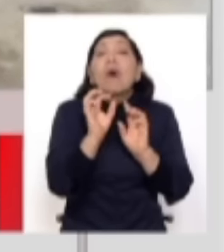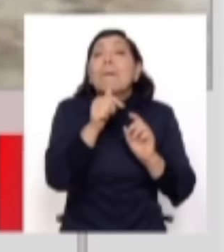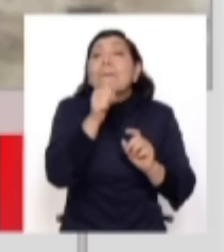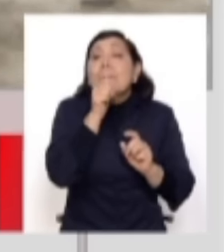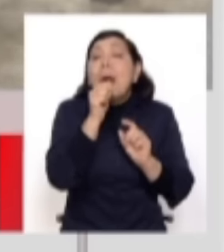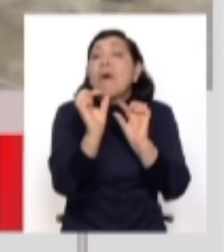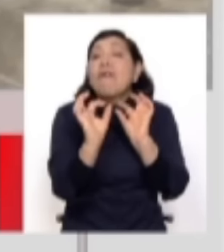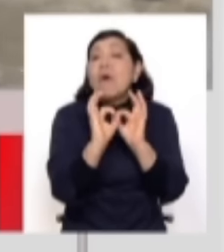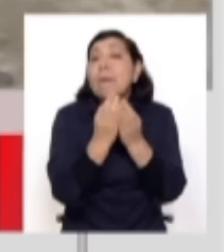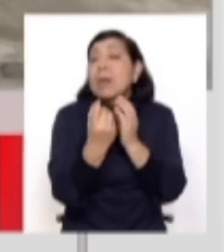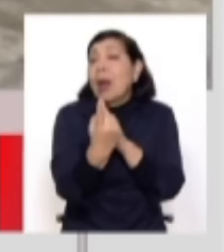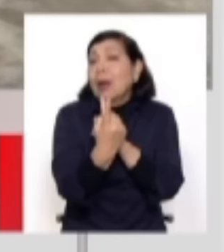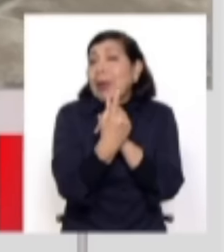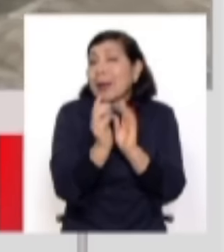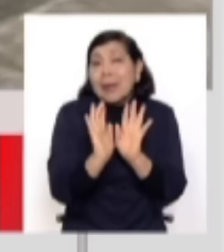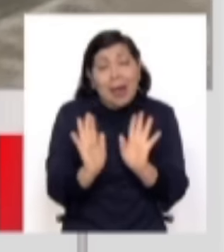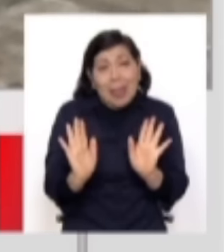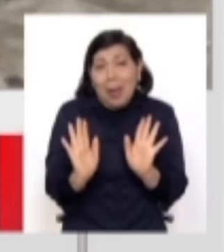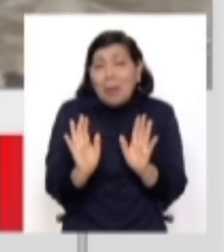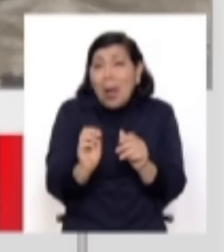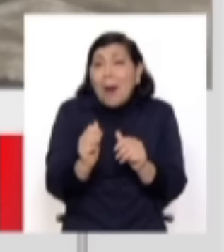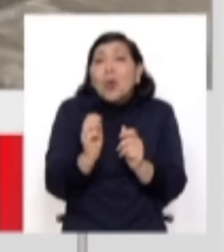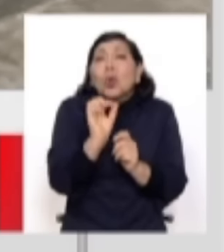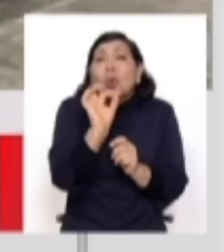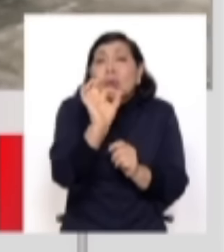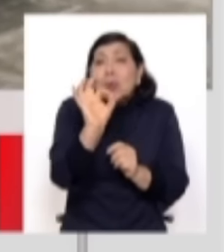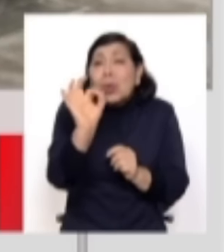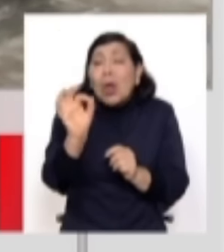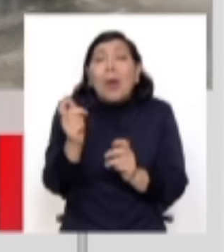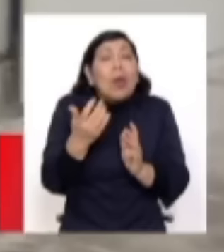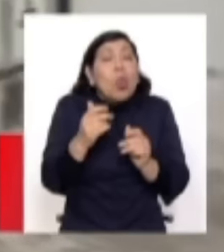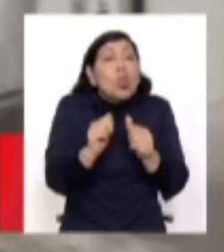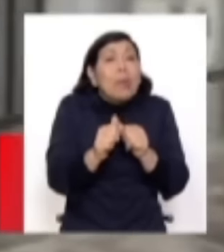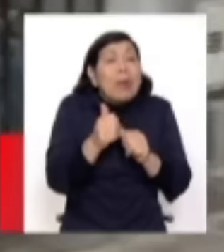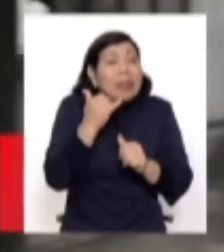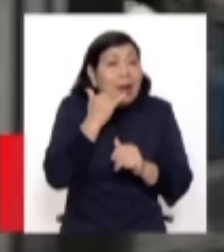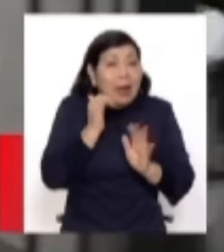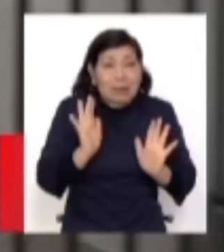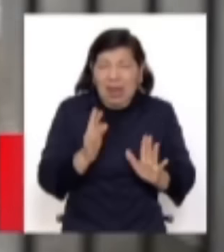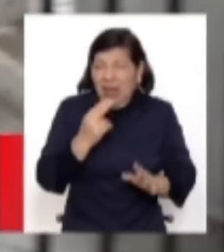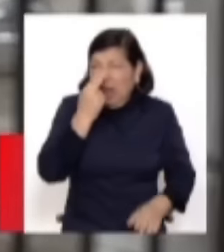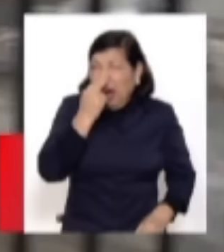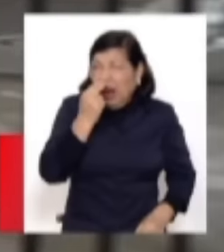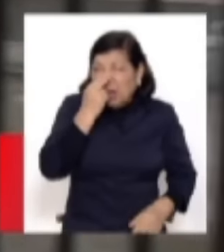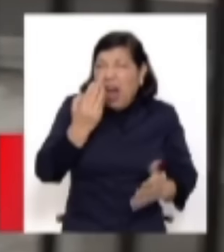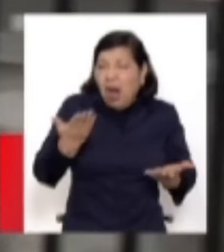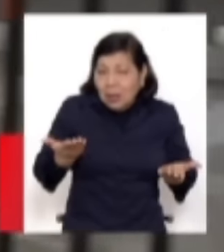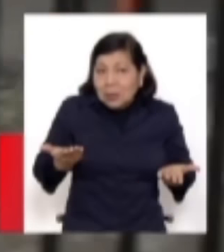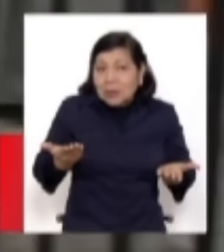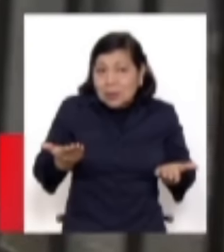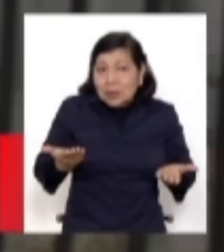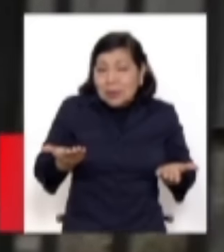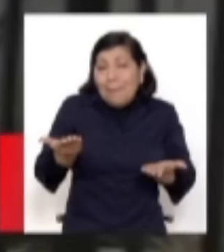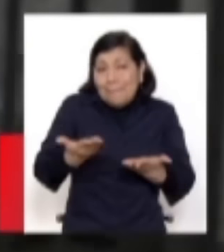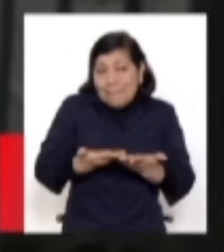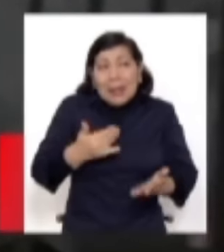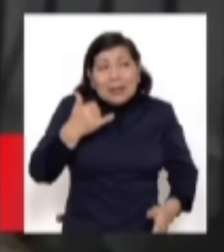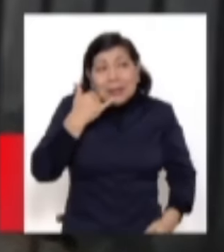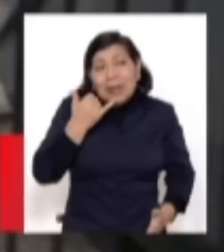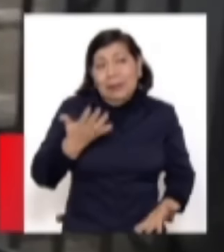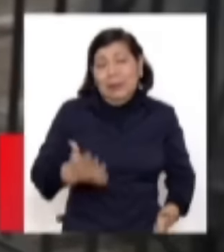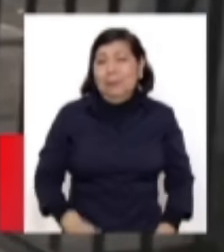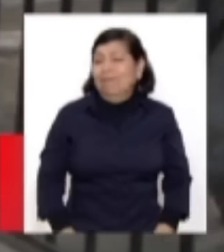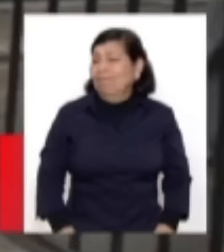familia y bueno, nosotros, ¿no? Son contaditos con los dedos y Américo. Es bien raro que vuelvan a hacer esto de la